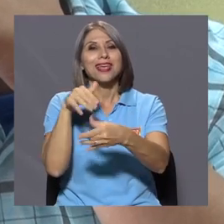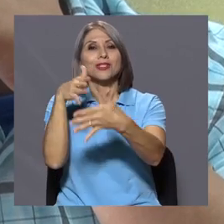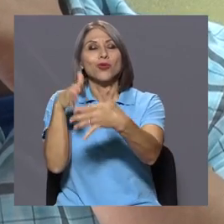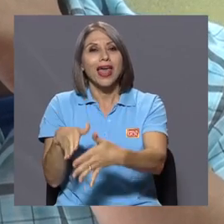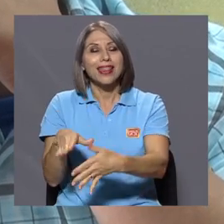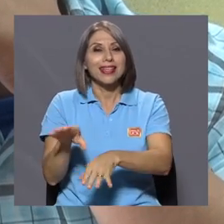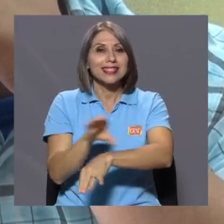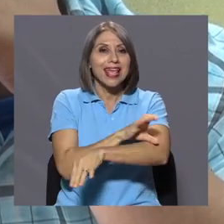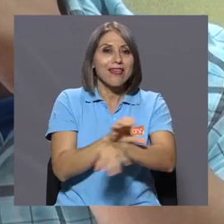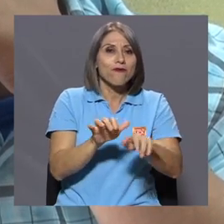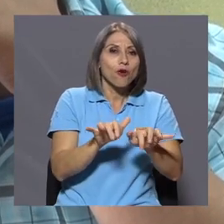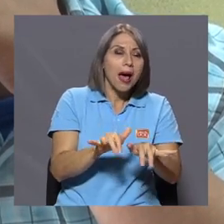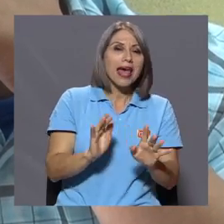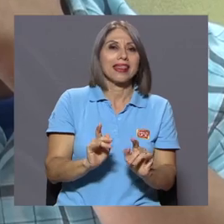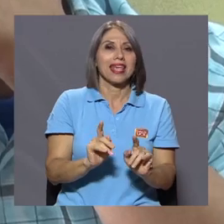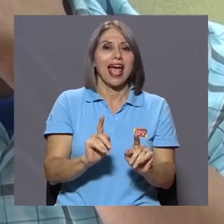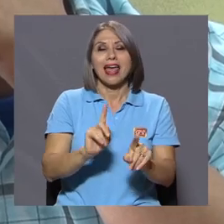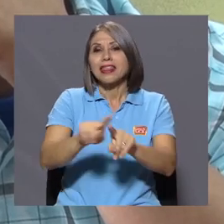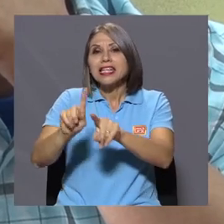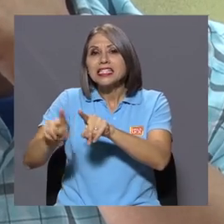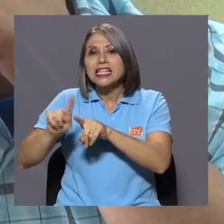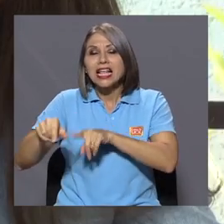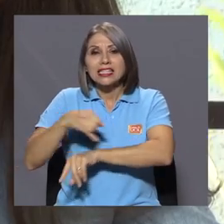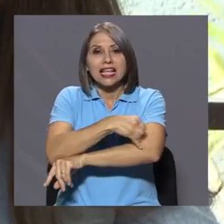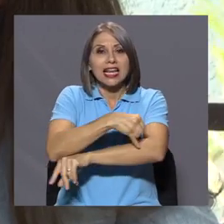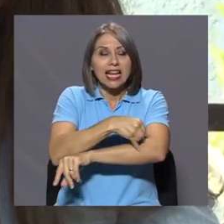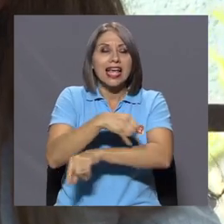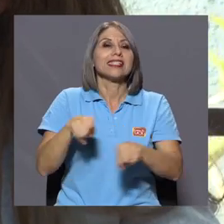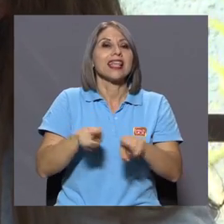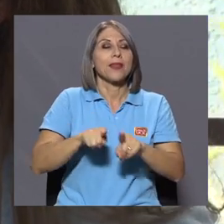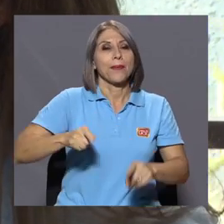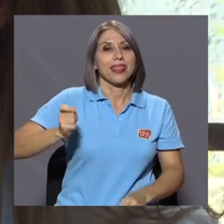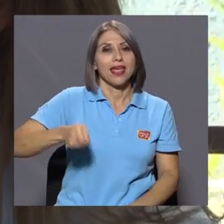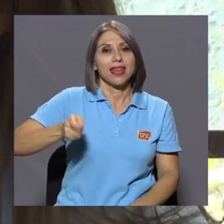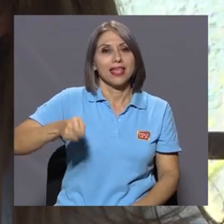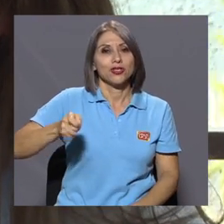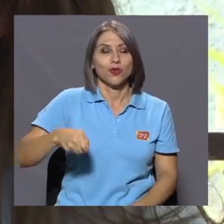de informática, de distintas ingenierías y de derecho.